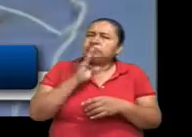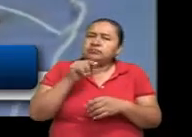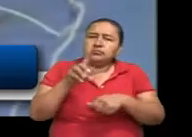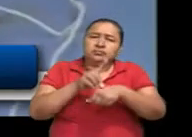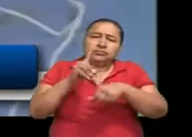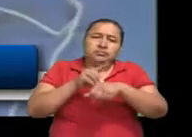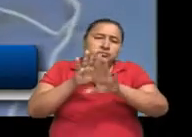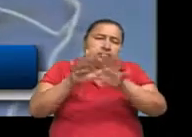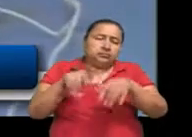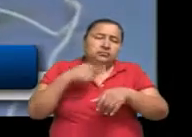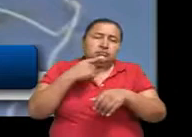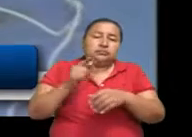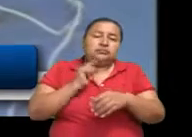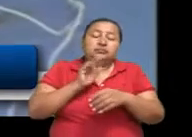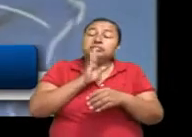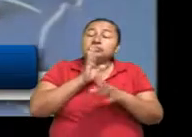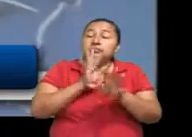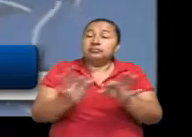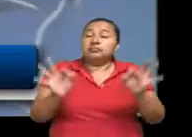hablar